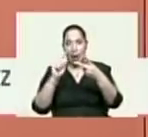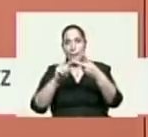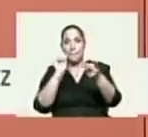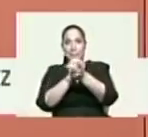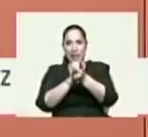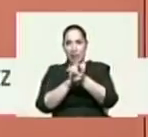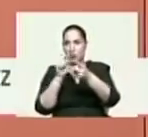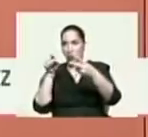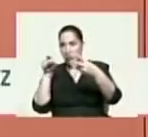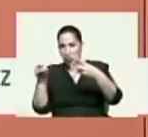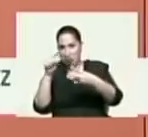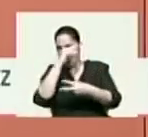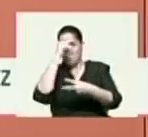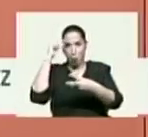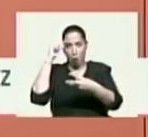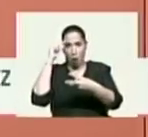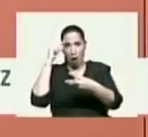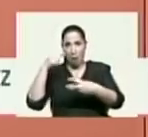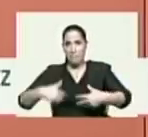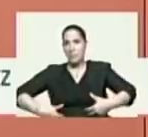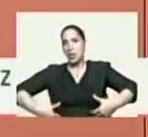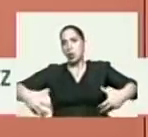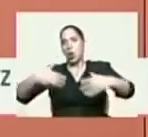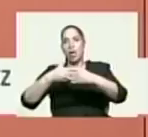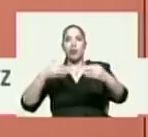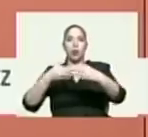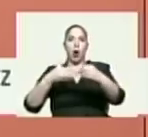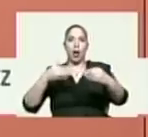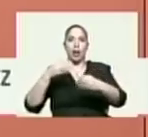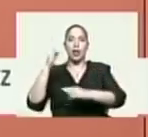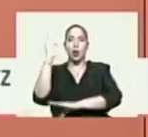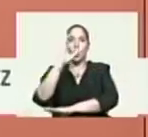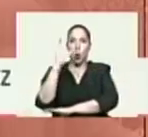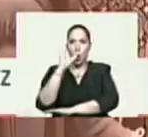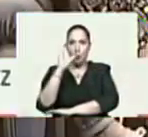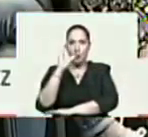en Bogotá y en Washington. Muchísimas gracias.